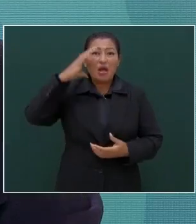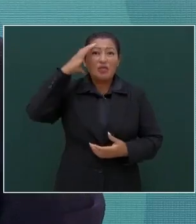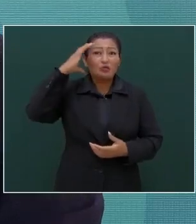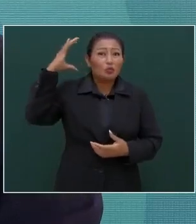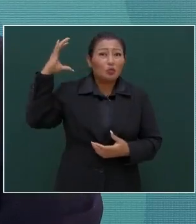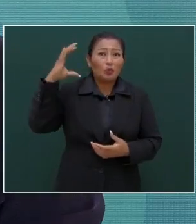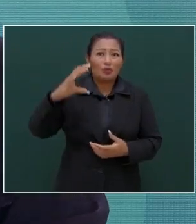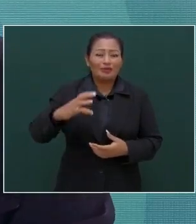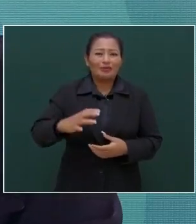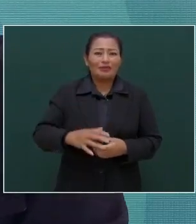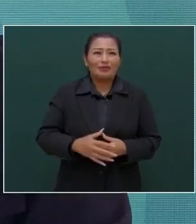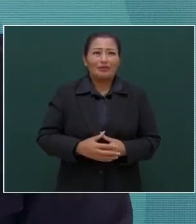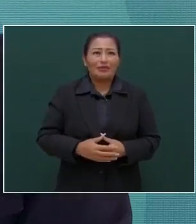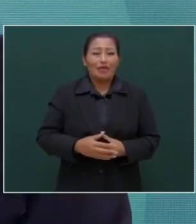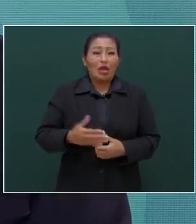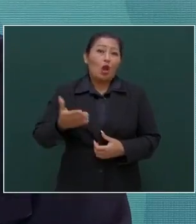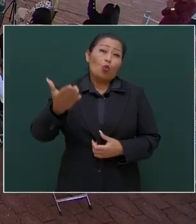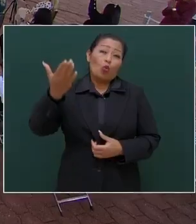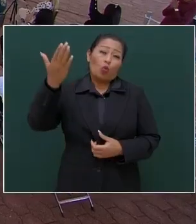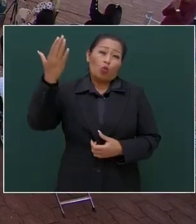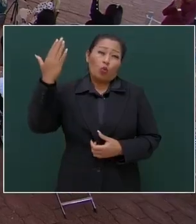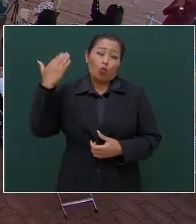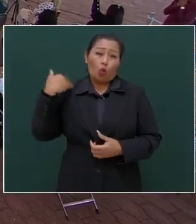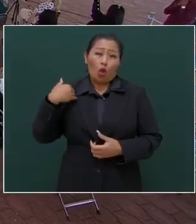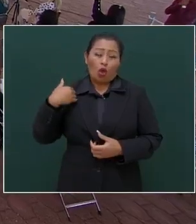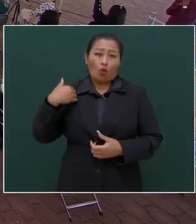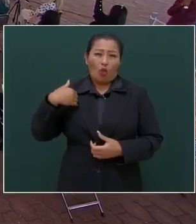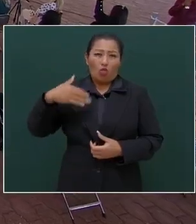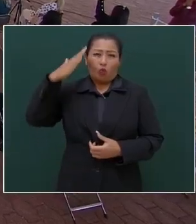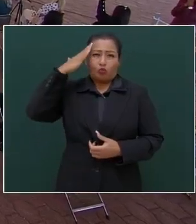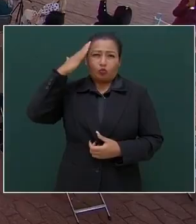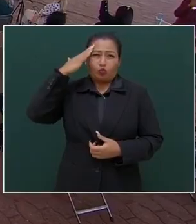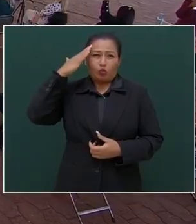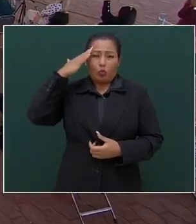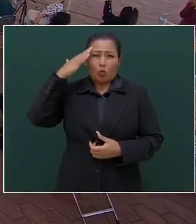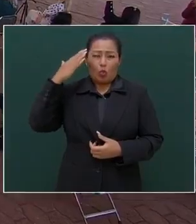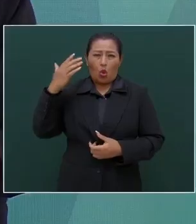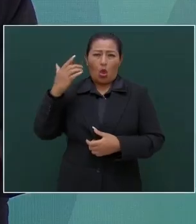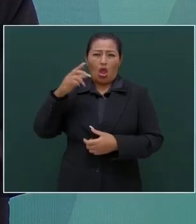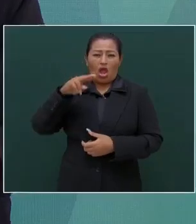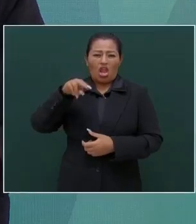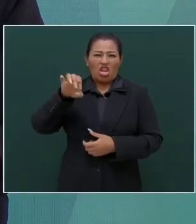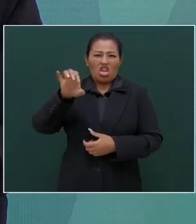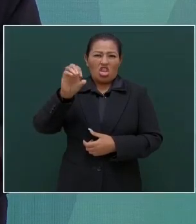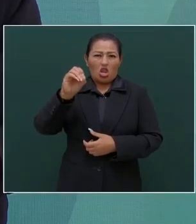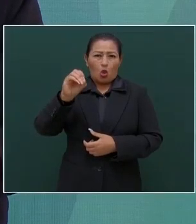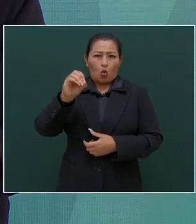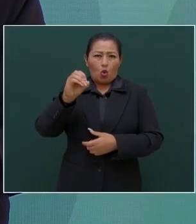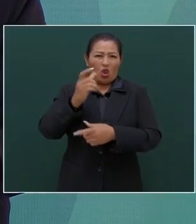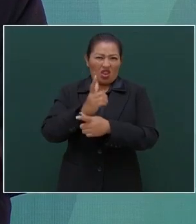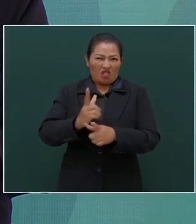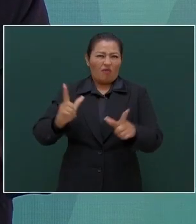en el tiempo del autoritarismo neoliberal, pues se